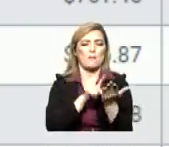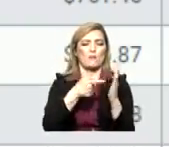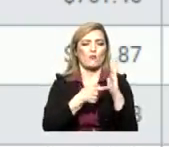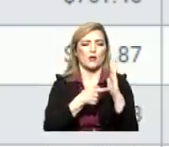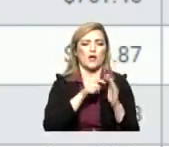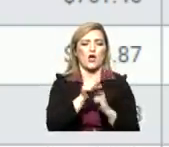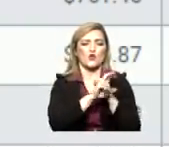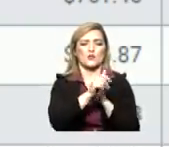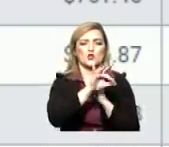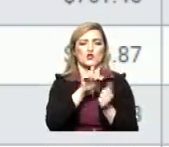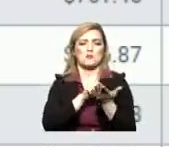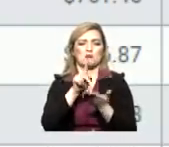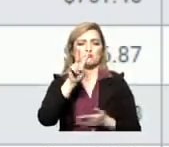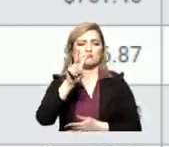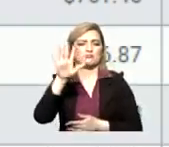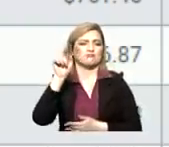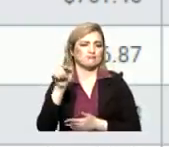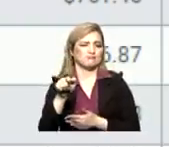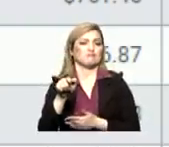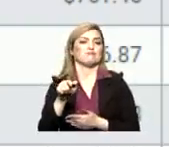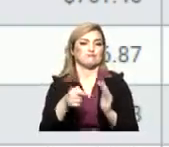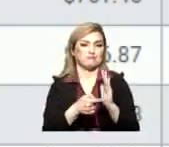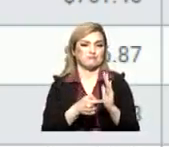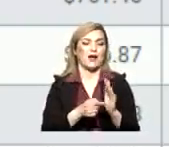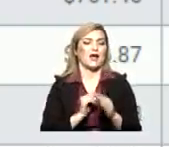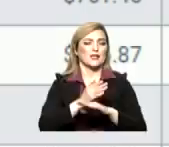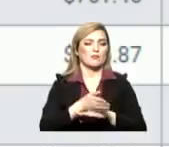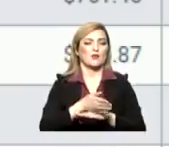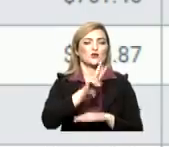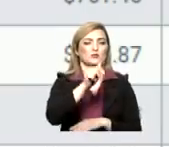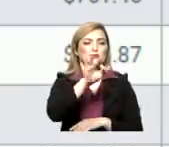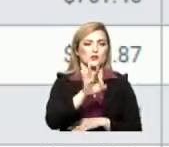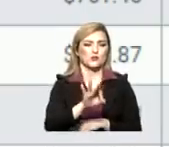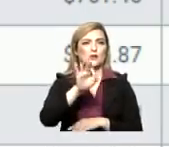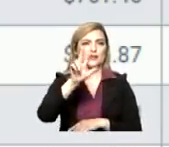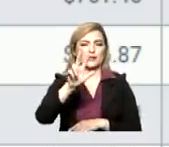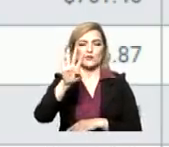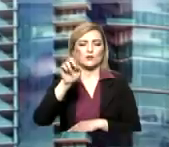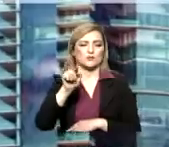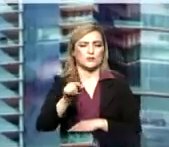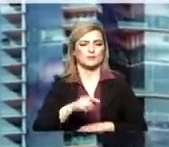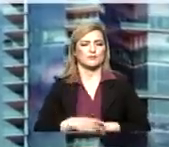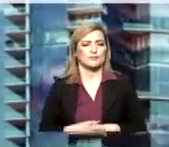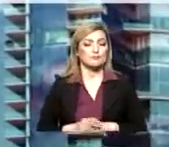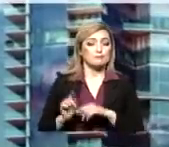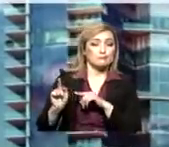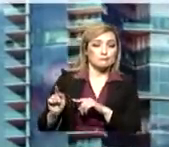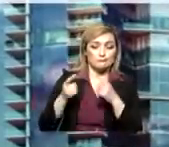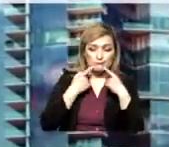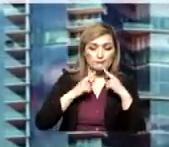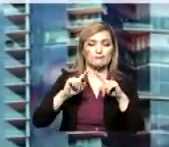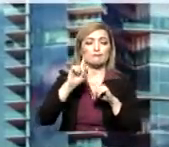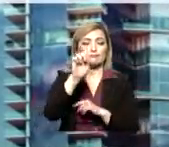el 2018 pagó $25,000 y $34,000 en el 2019. Salcedo declaró